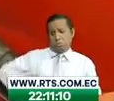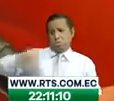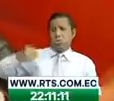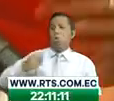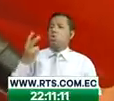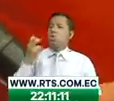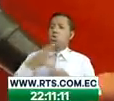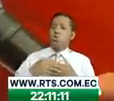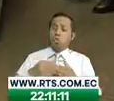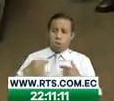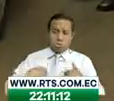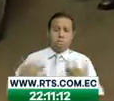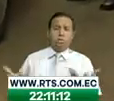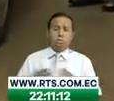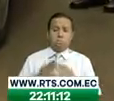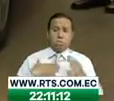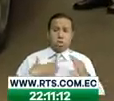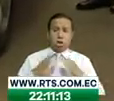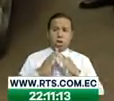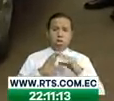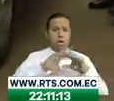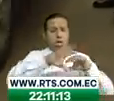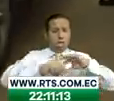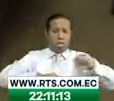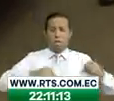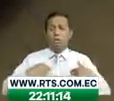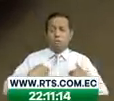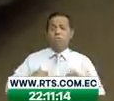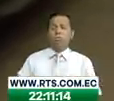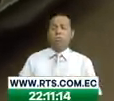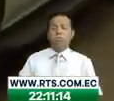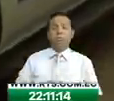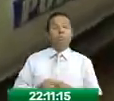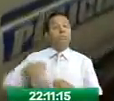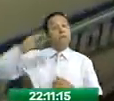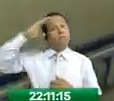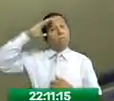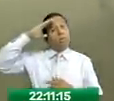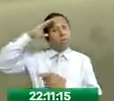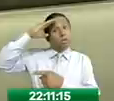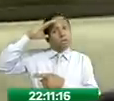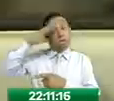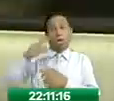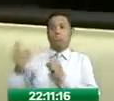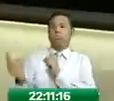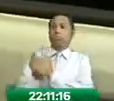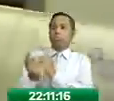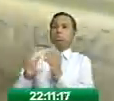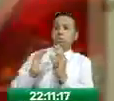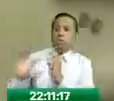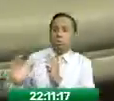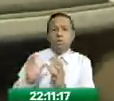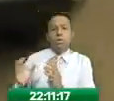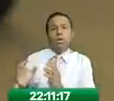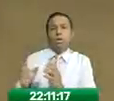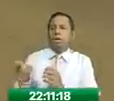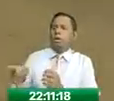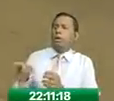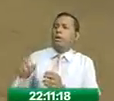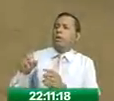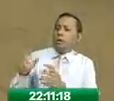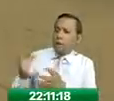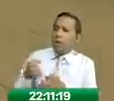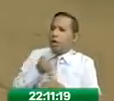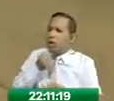se subieron por la ventana. Intentamos conversar con la Policía Nacional del sector, pero no les fue posible concedernos